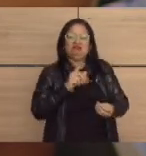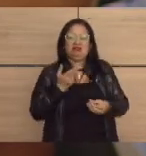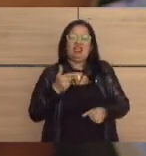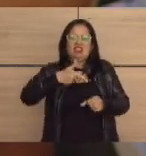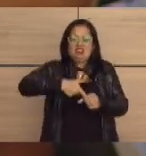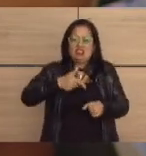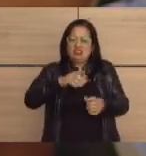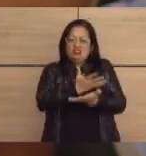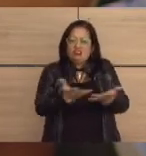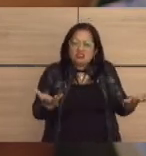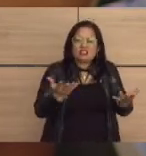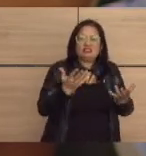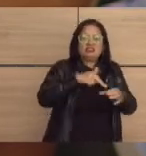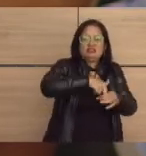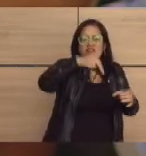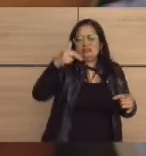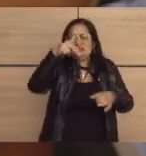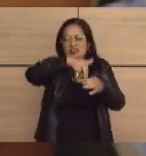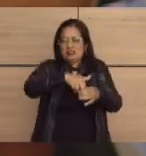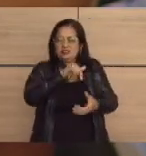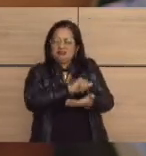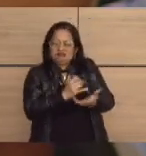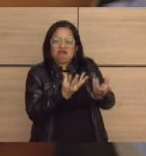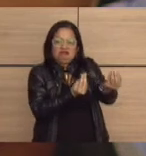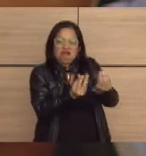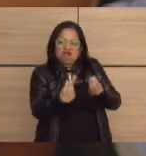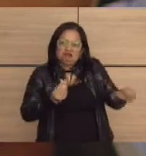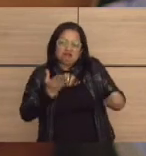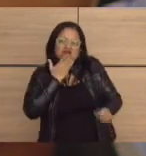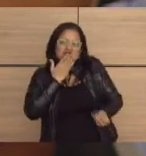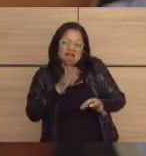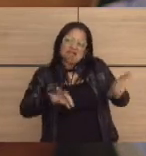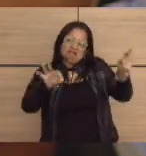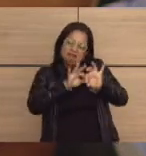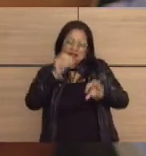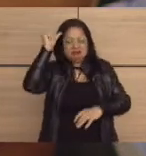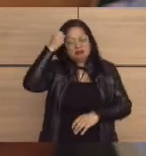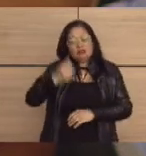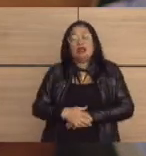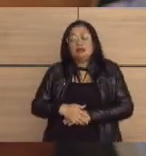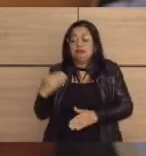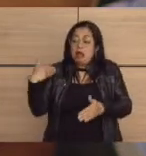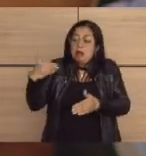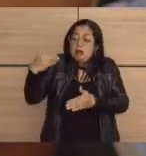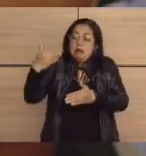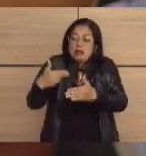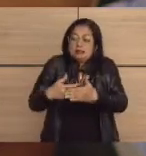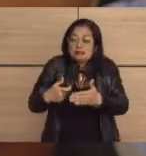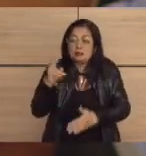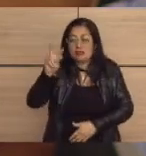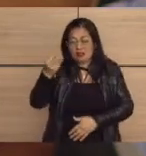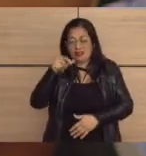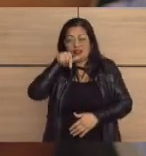pueblos de América, hemos ido viviendo, sobre todo en el siglo XX, el asombro de descubrir que no